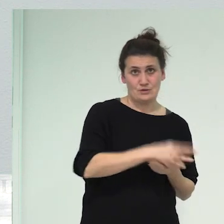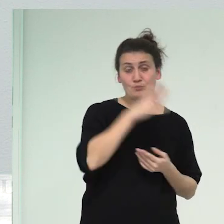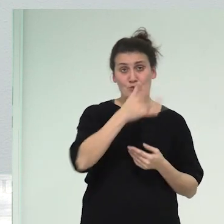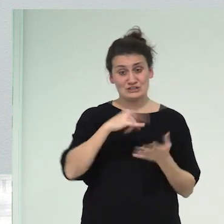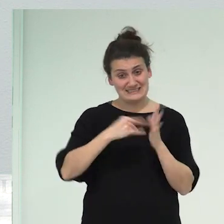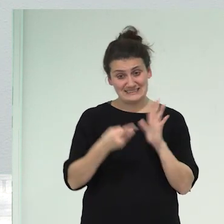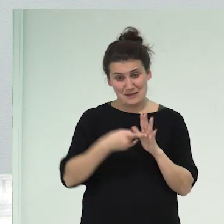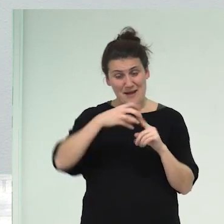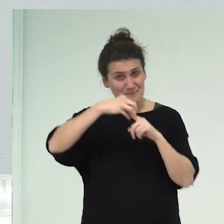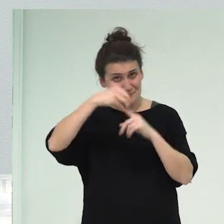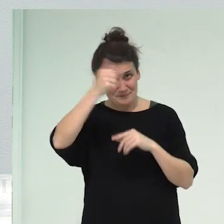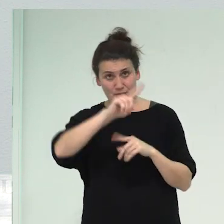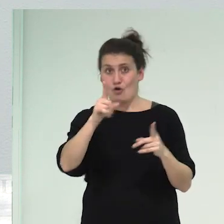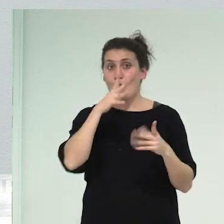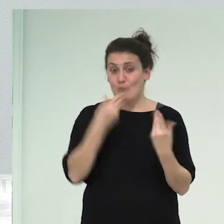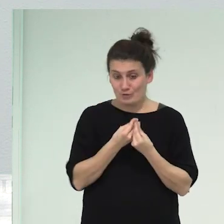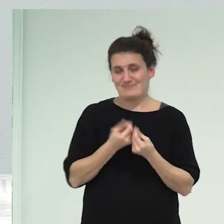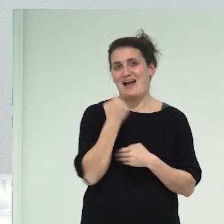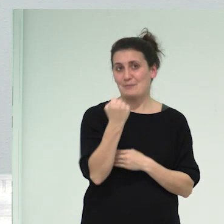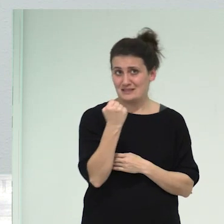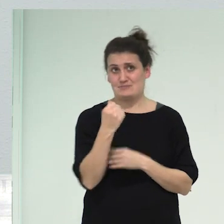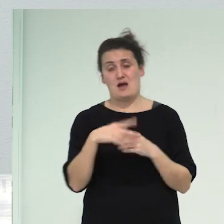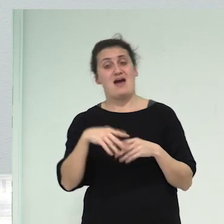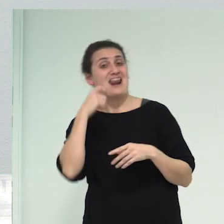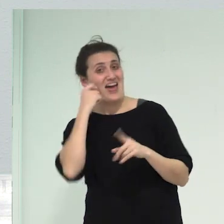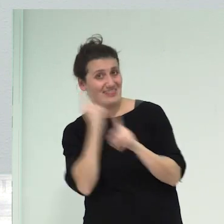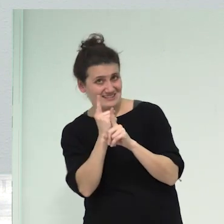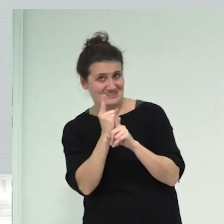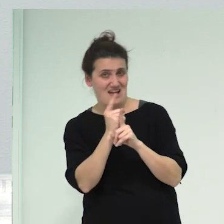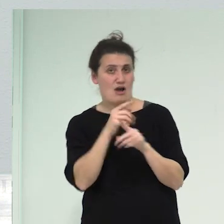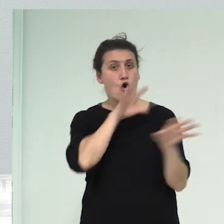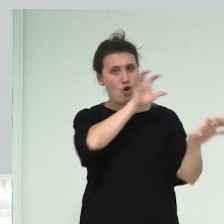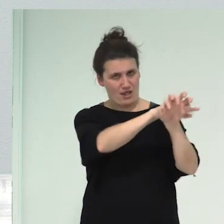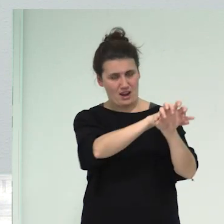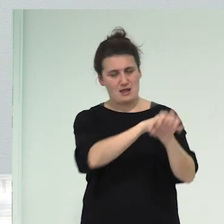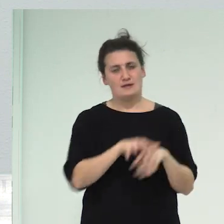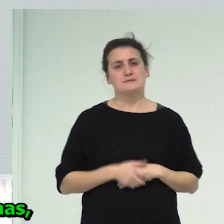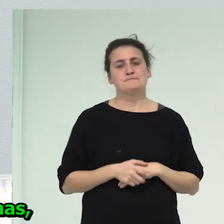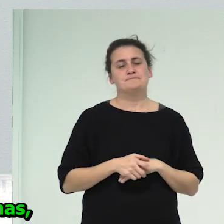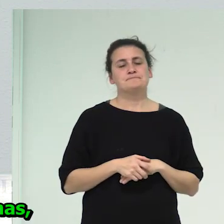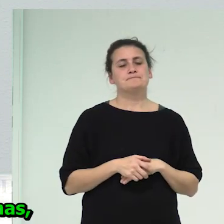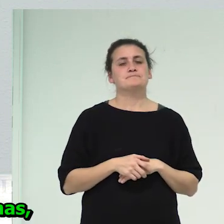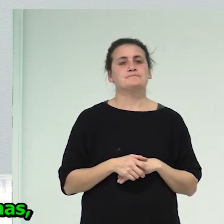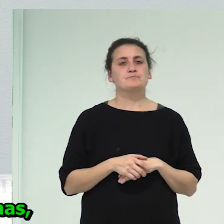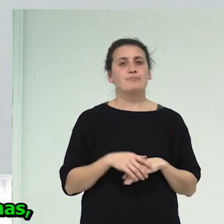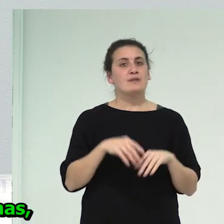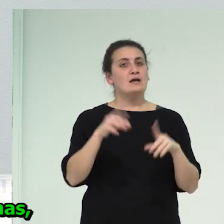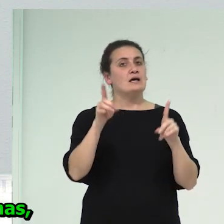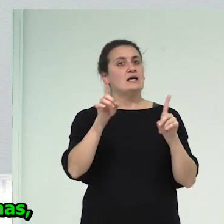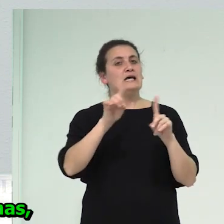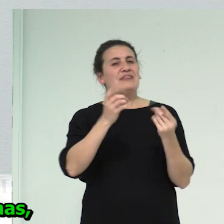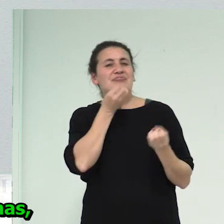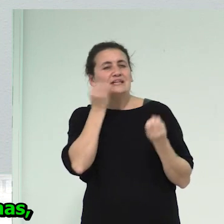en un contexto capitalista, racista y colonial. El feminismo nos demanda situarnos éticamente. No es un